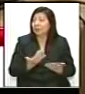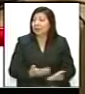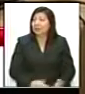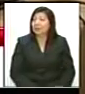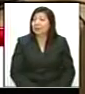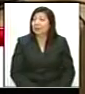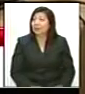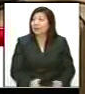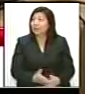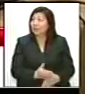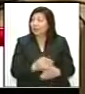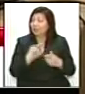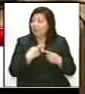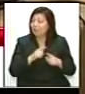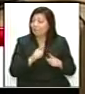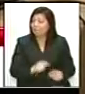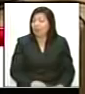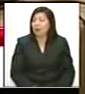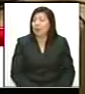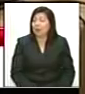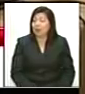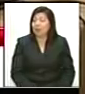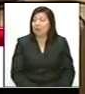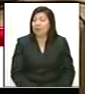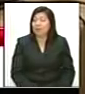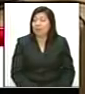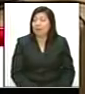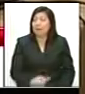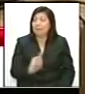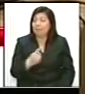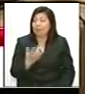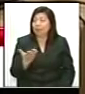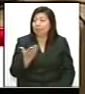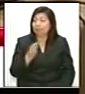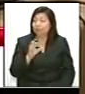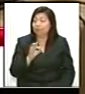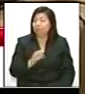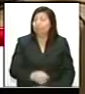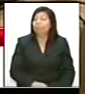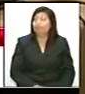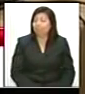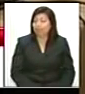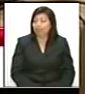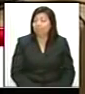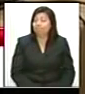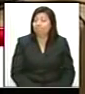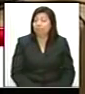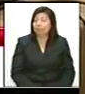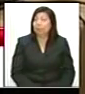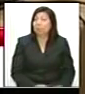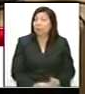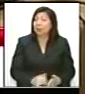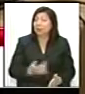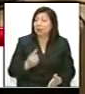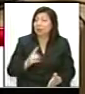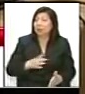o compartir alguna información o coordinar, porque para eso nos han elegido las autoridades, para que